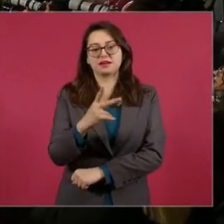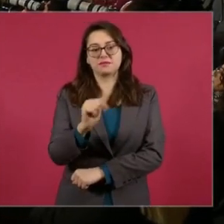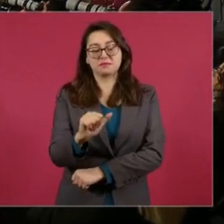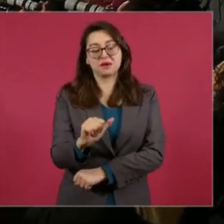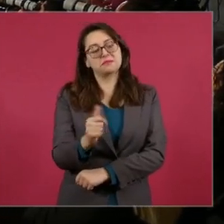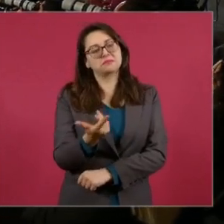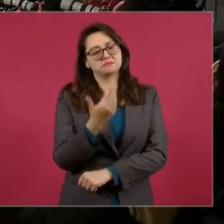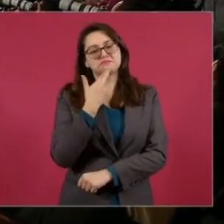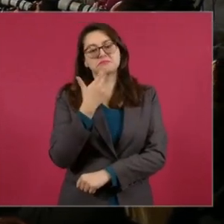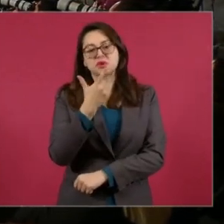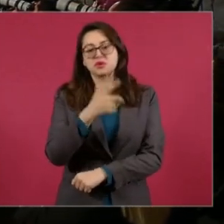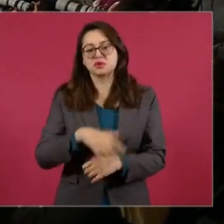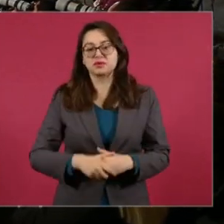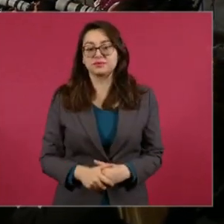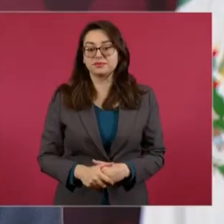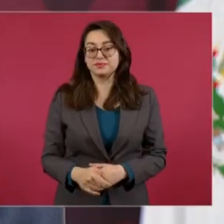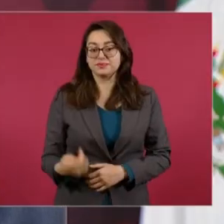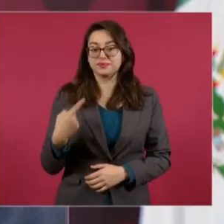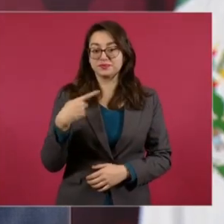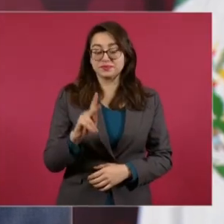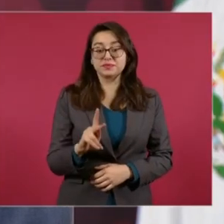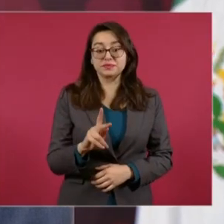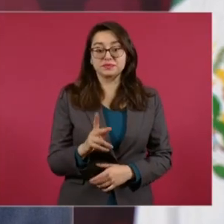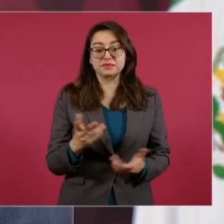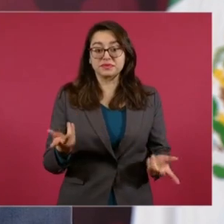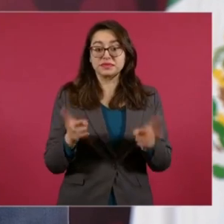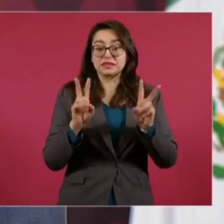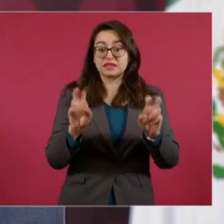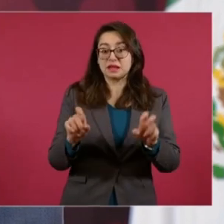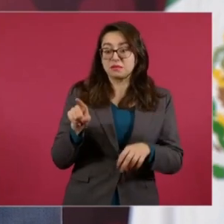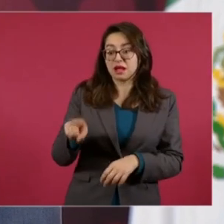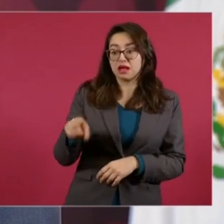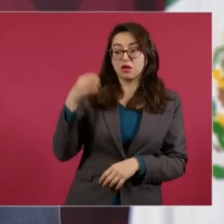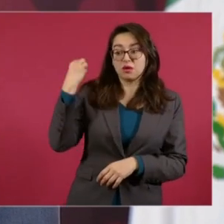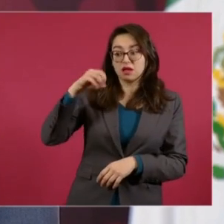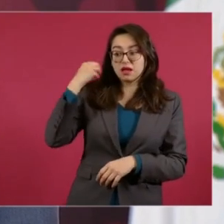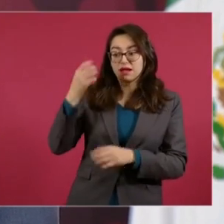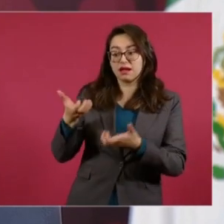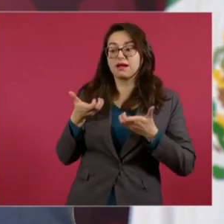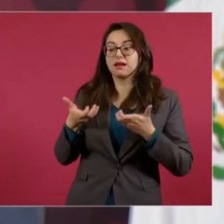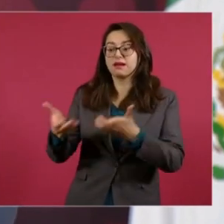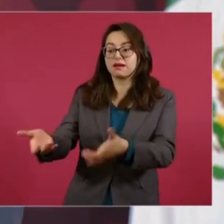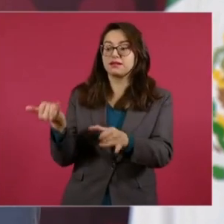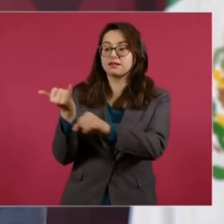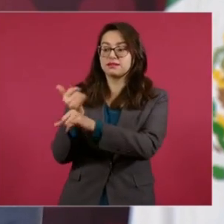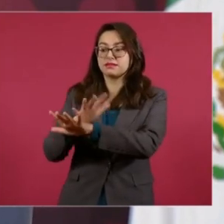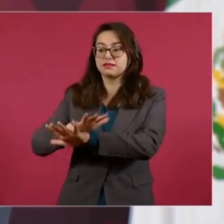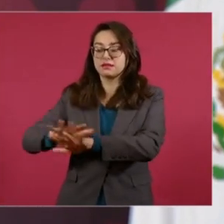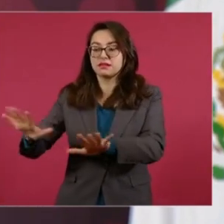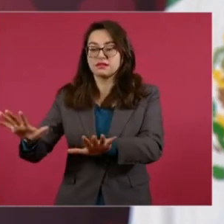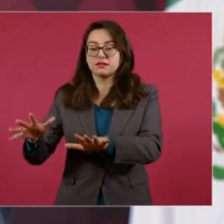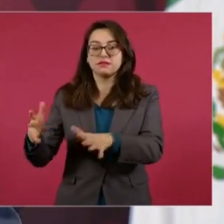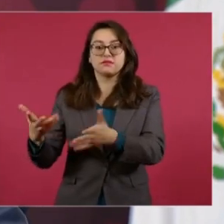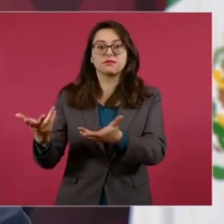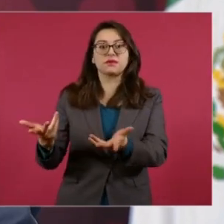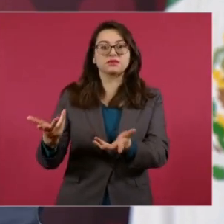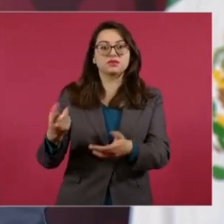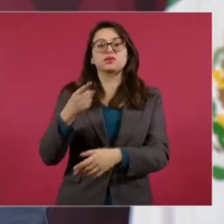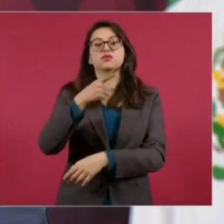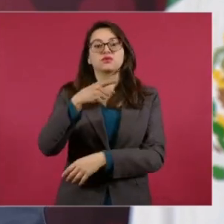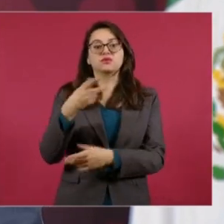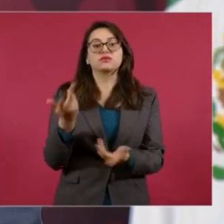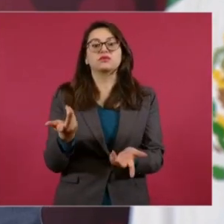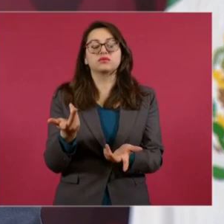Pero, ¿qué publica el Reforma? El mismo día o al día siguiente,